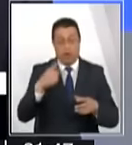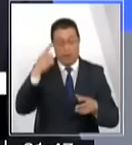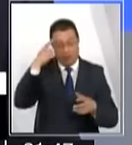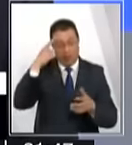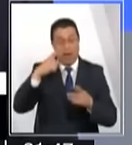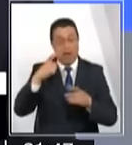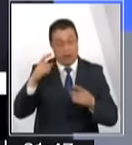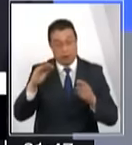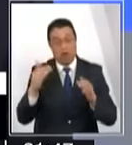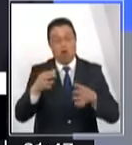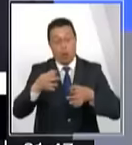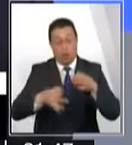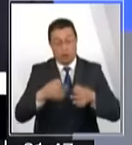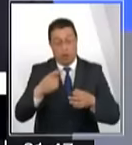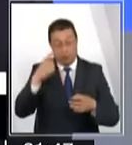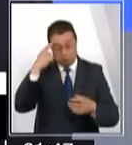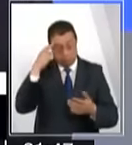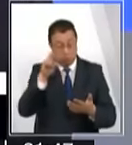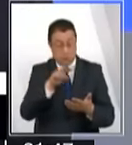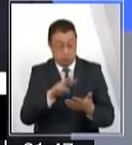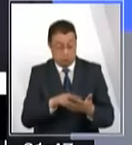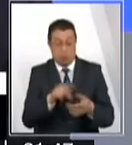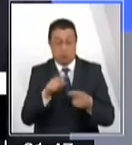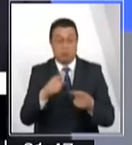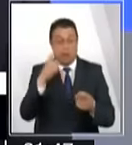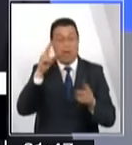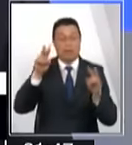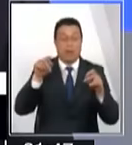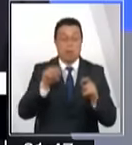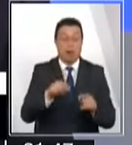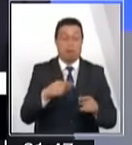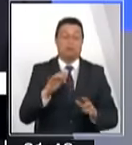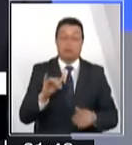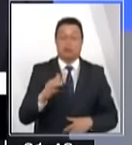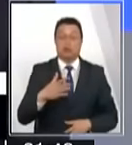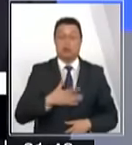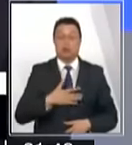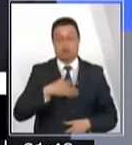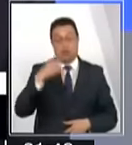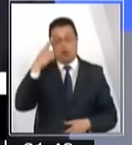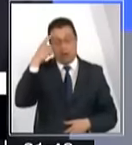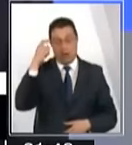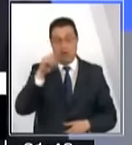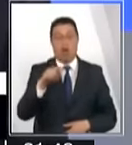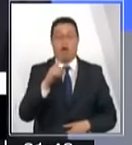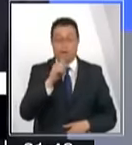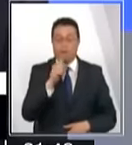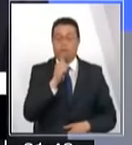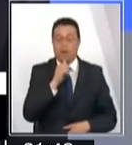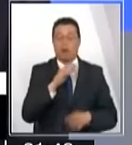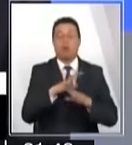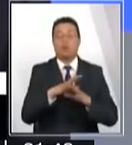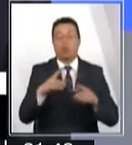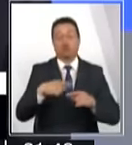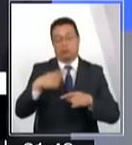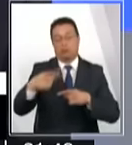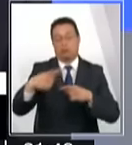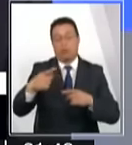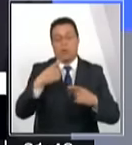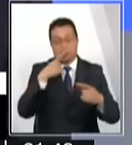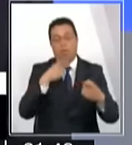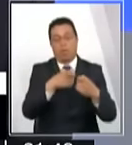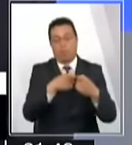hay una interpretación de esto de este tema y yo creo que todavía queda mucho rato Por discutir ahora